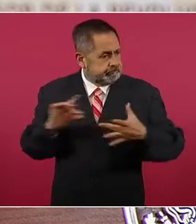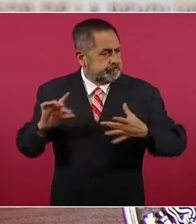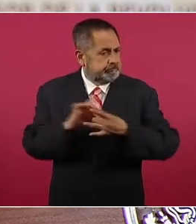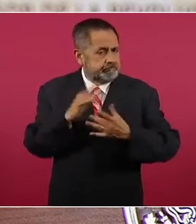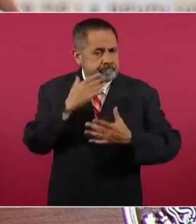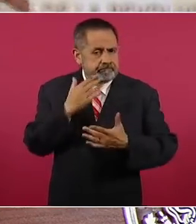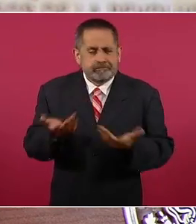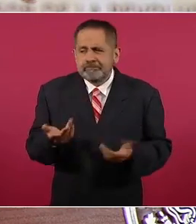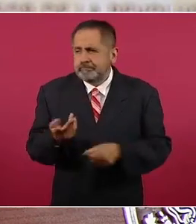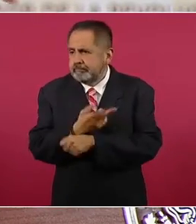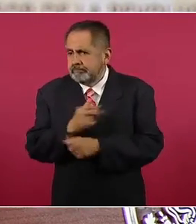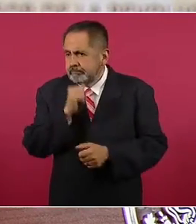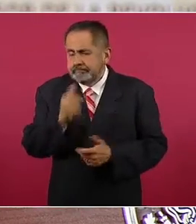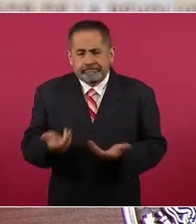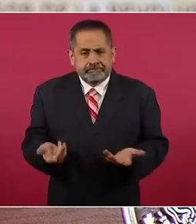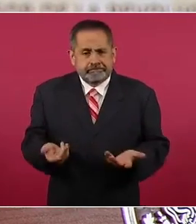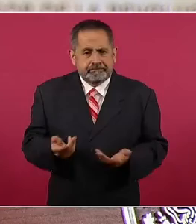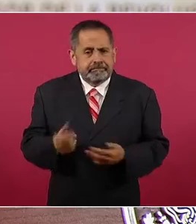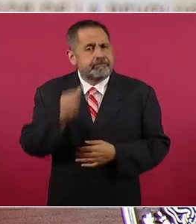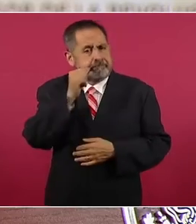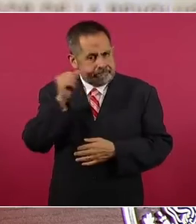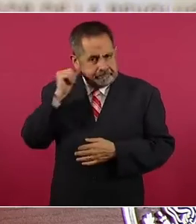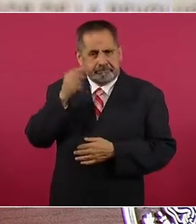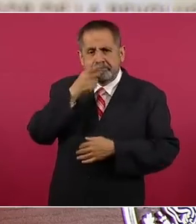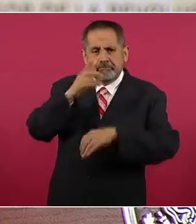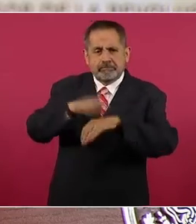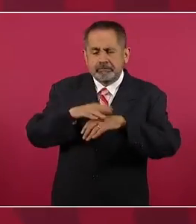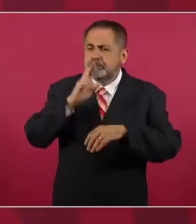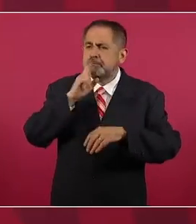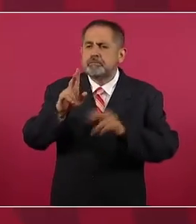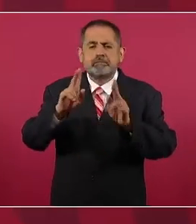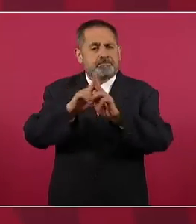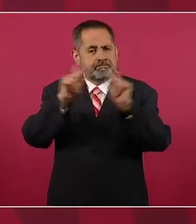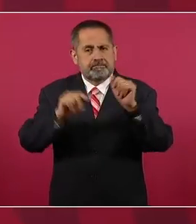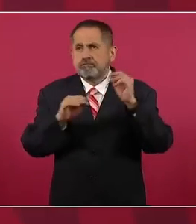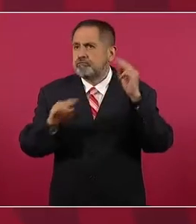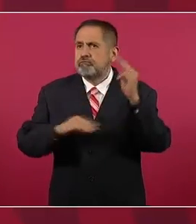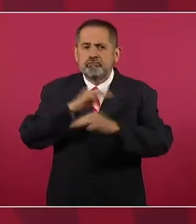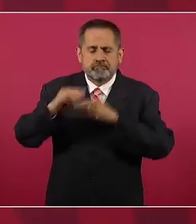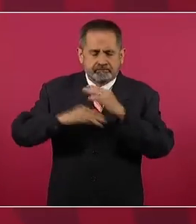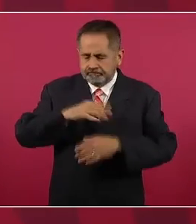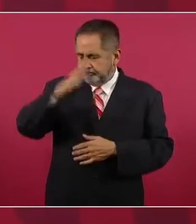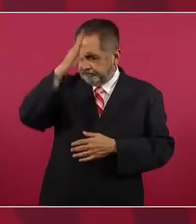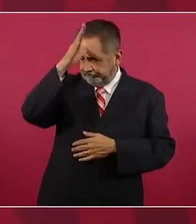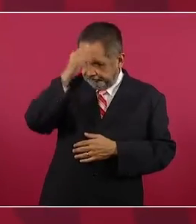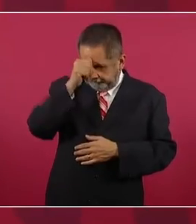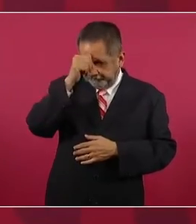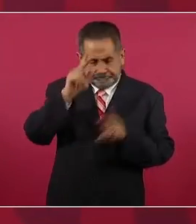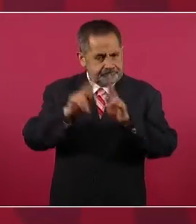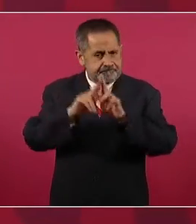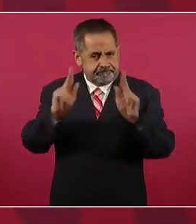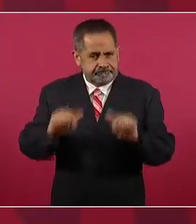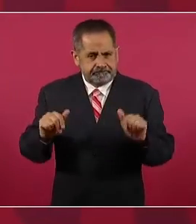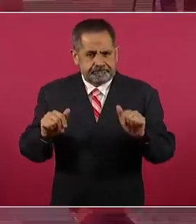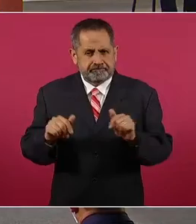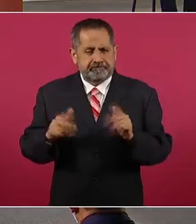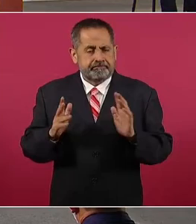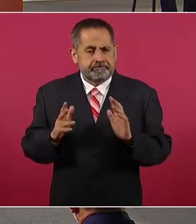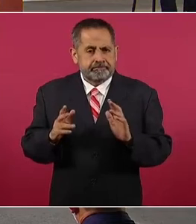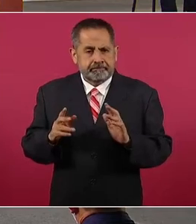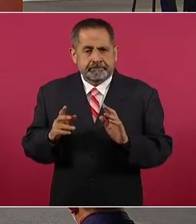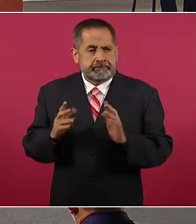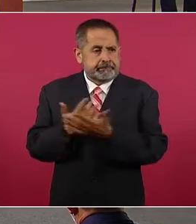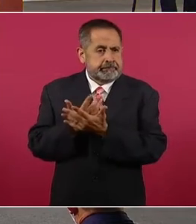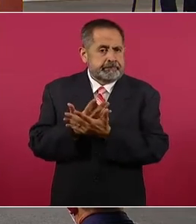¿Por qué no hay, como dije ayer, una tregua? No se logra una tregua. ¿Para qué? Se recuperen